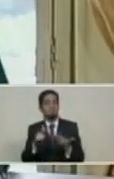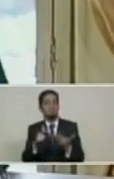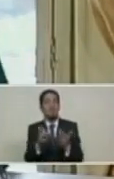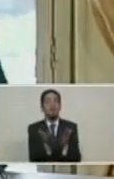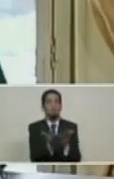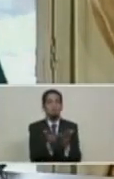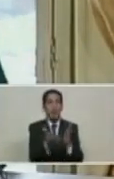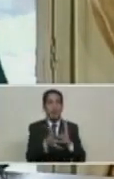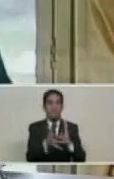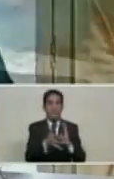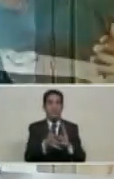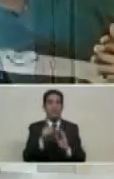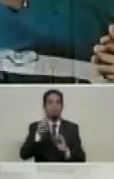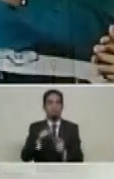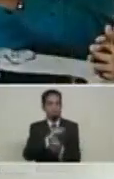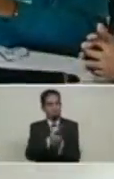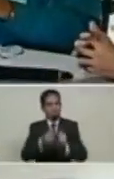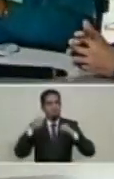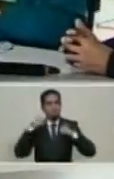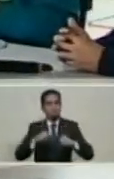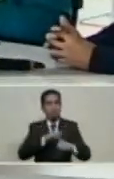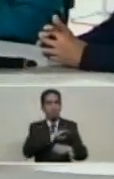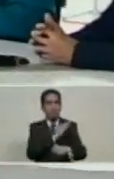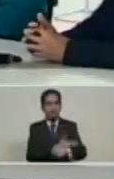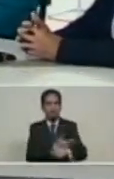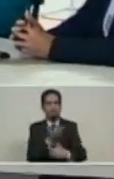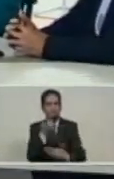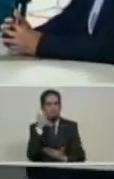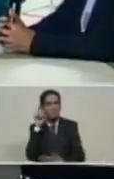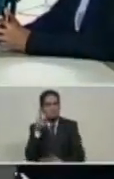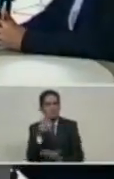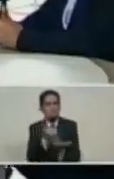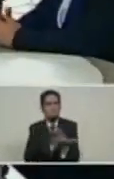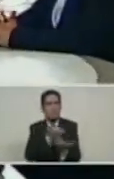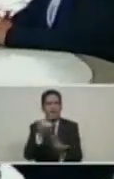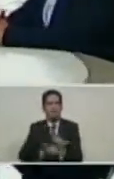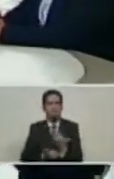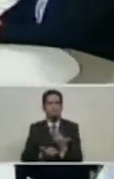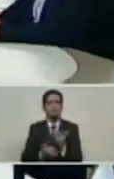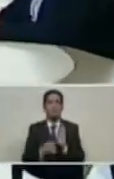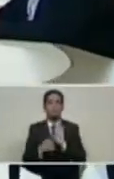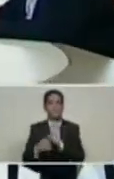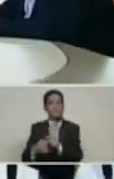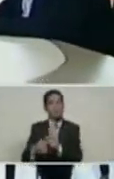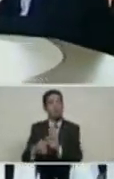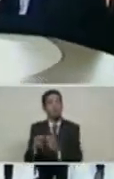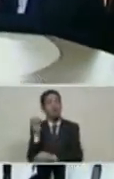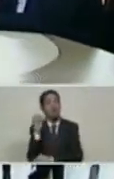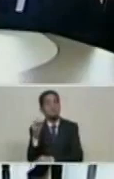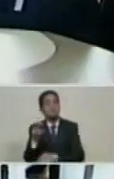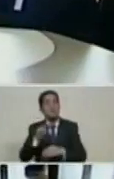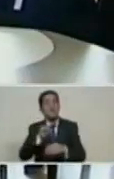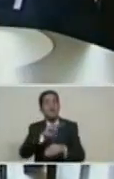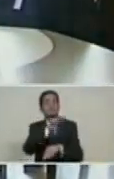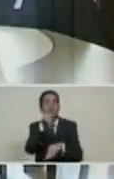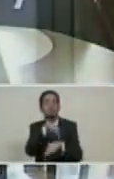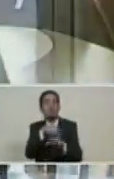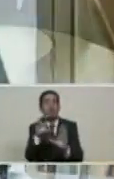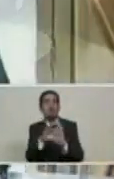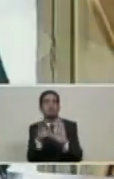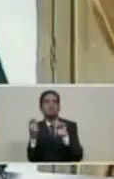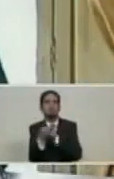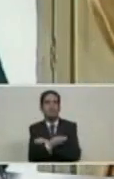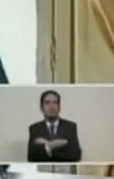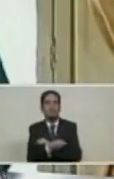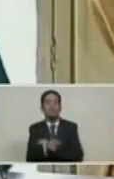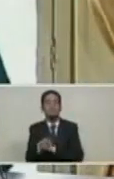técnicas. Tenemos que ver bien el plan, porque hay que presentarlo a la Asamblea Nacional Constituyente. El plan de la